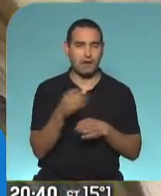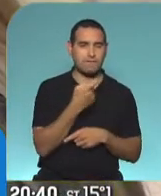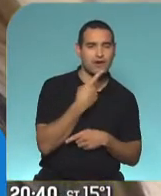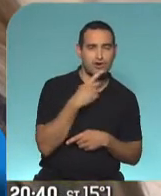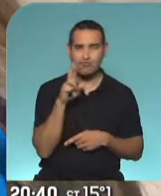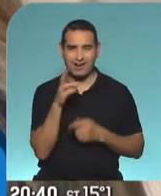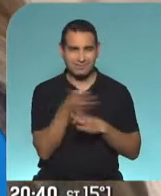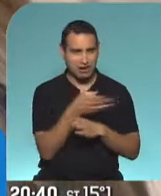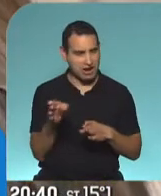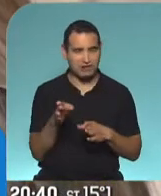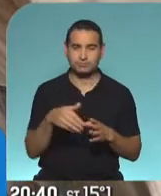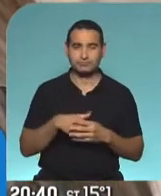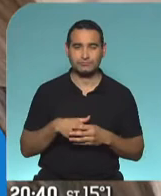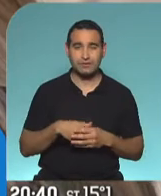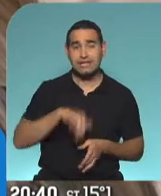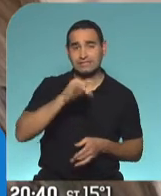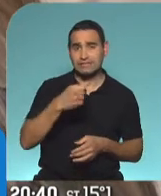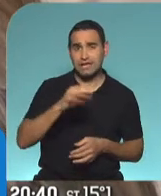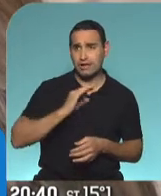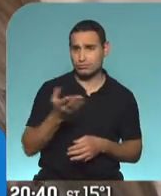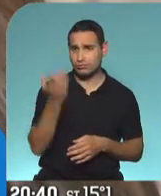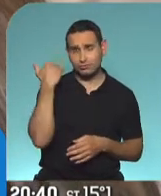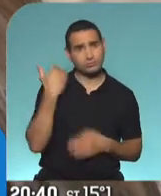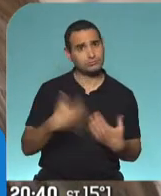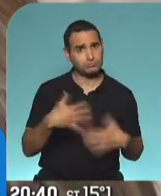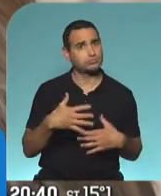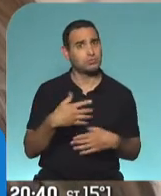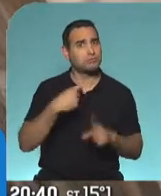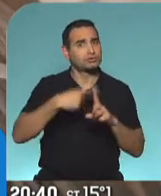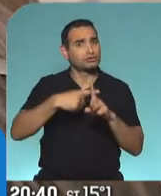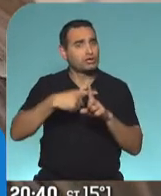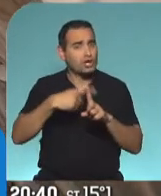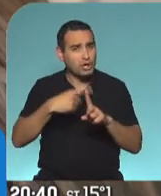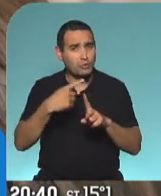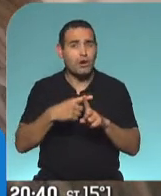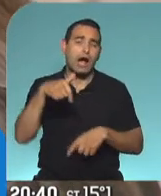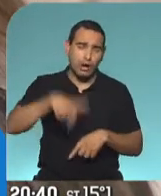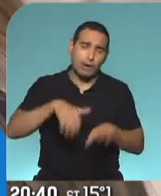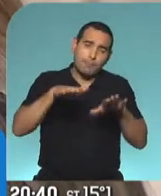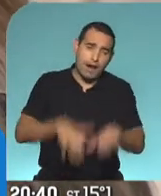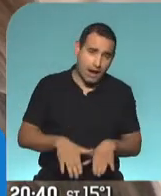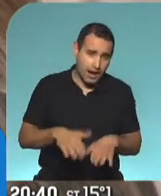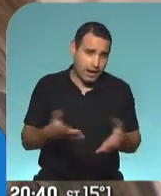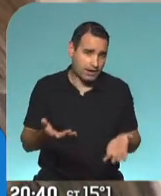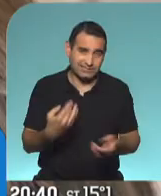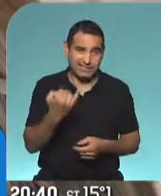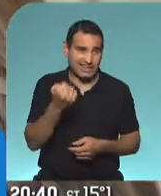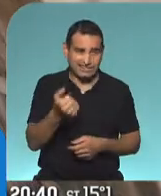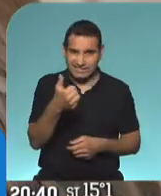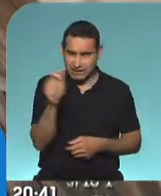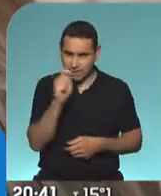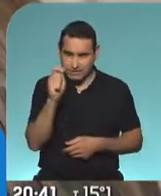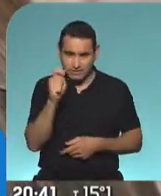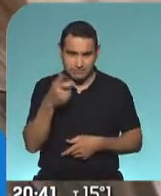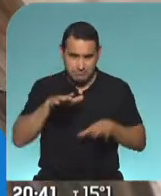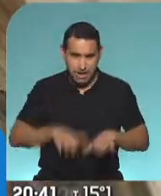masculino. Sí, el último año creo que para nosotras fue algo muy positivo, más allá de este parate de ya casi 6 meses, pero por